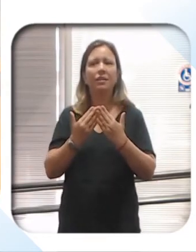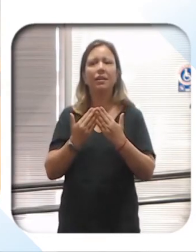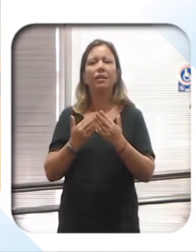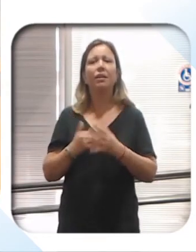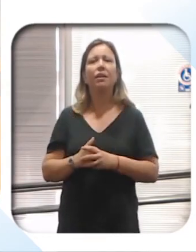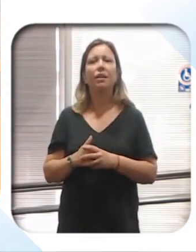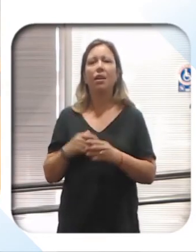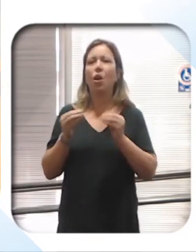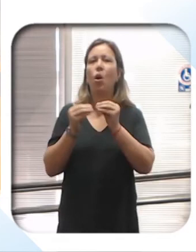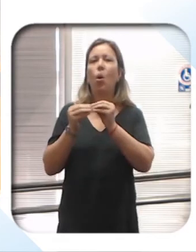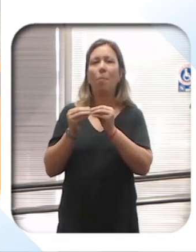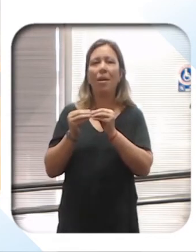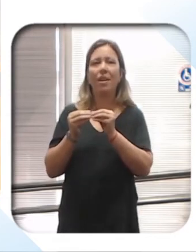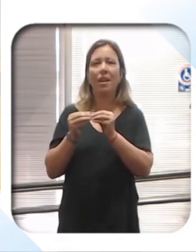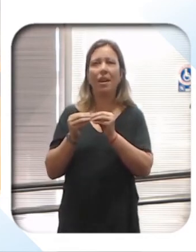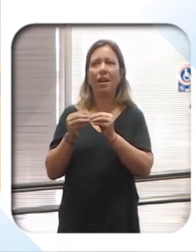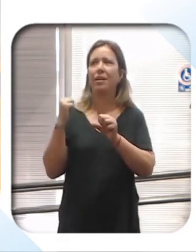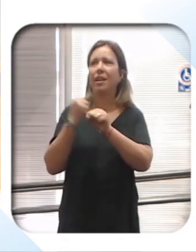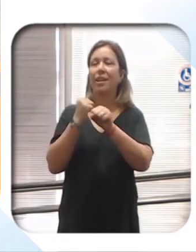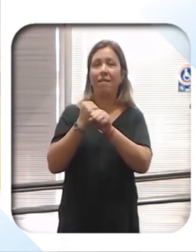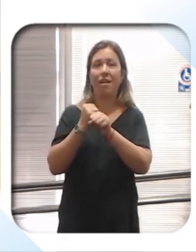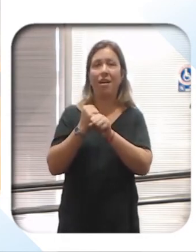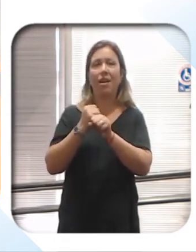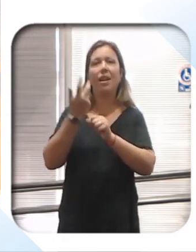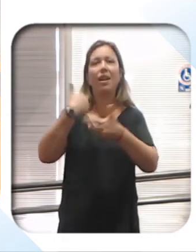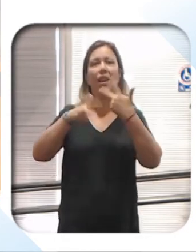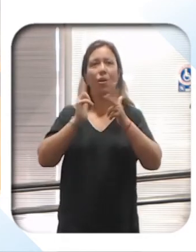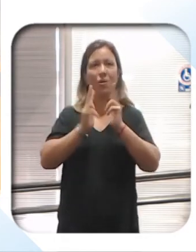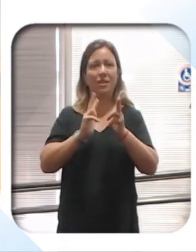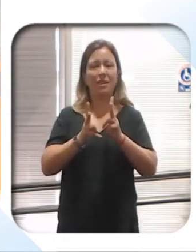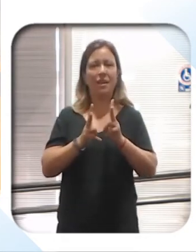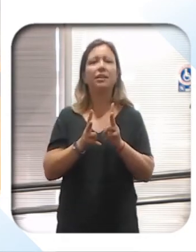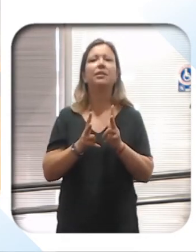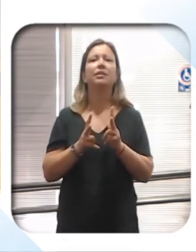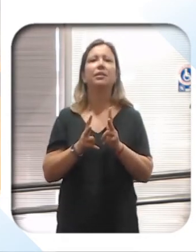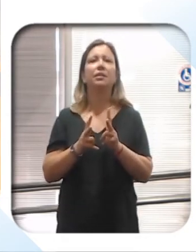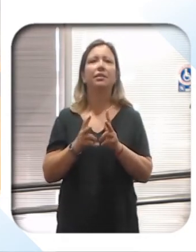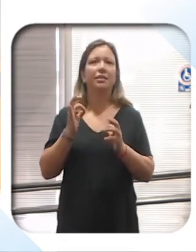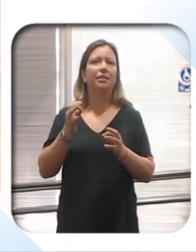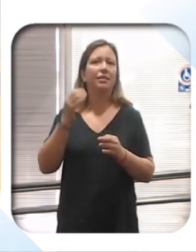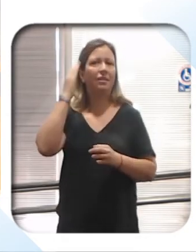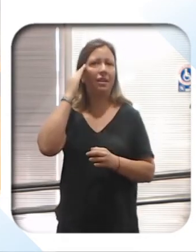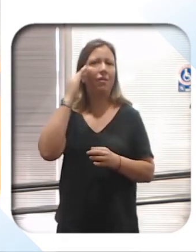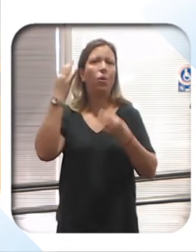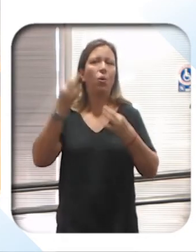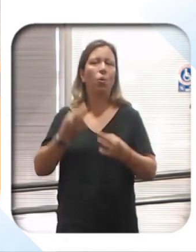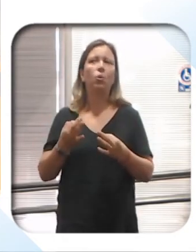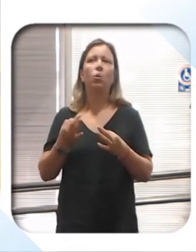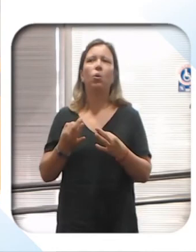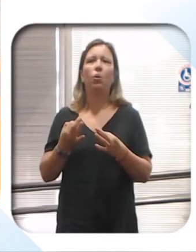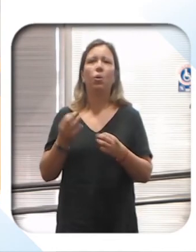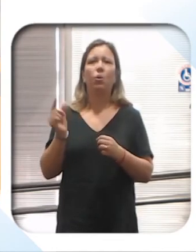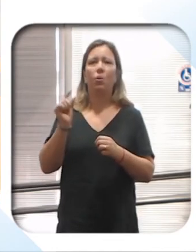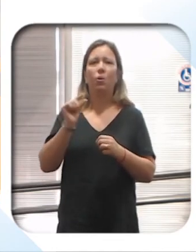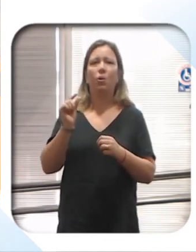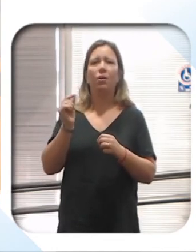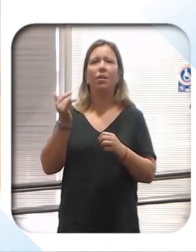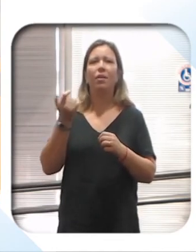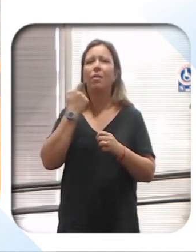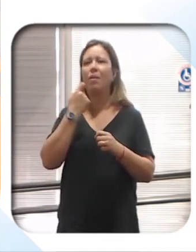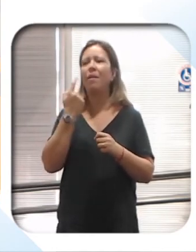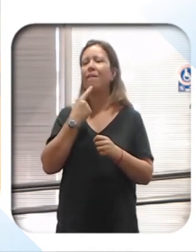compañera que trabaja en el lenguaje de señas, que sabemos que hubo una pequeña